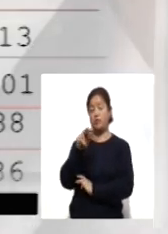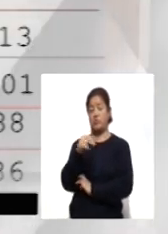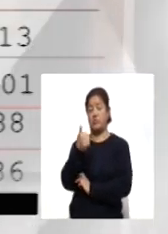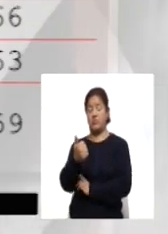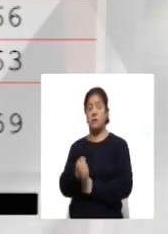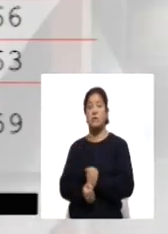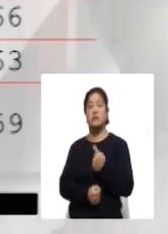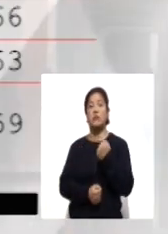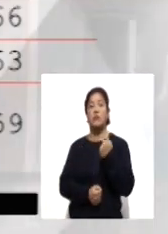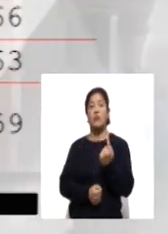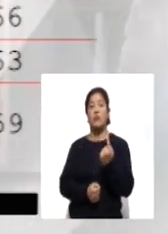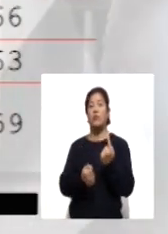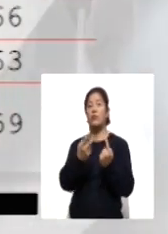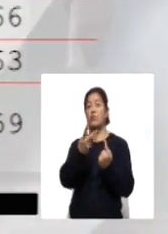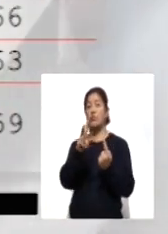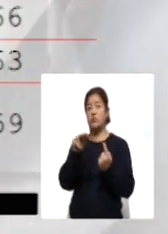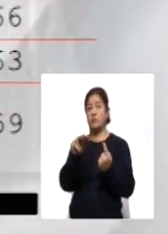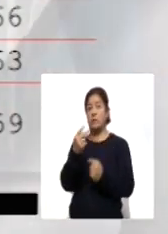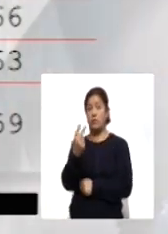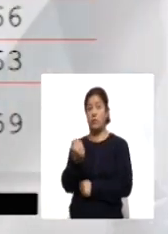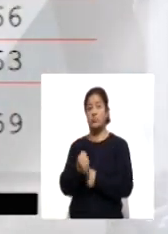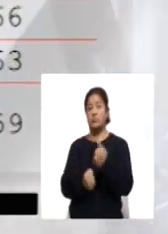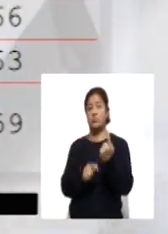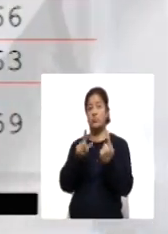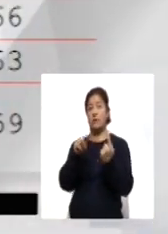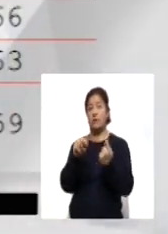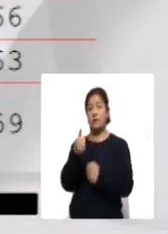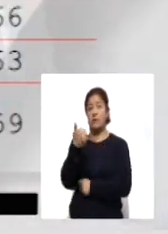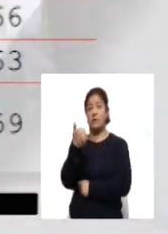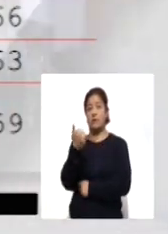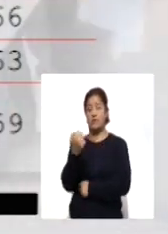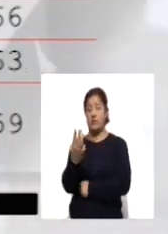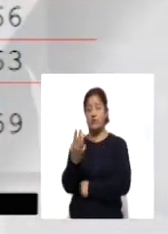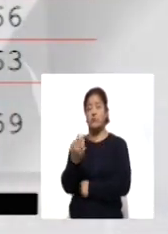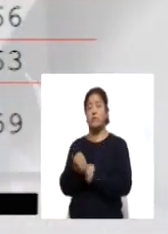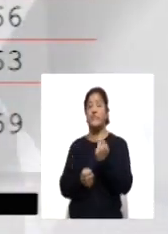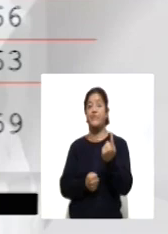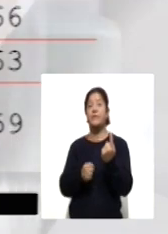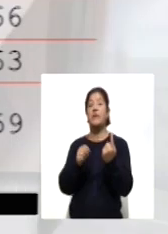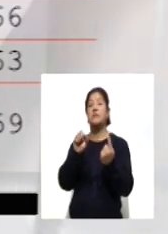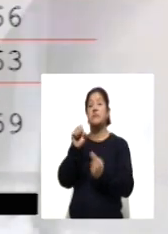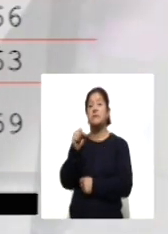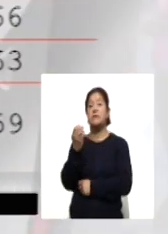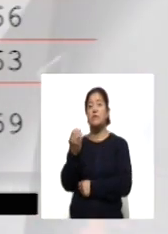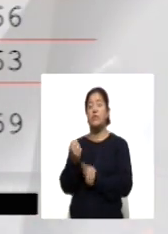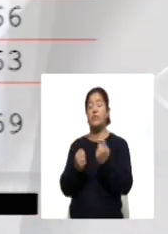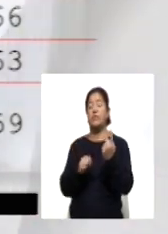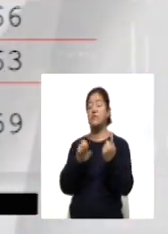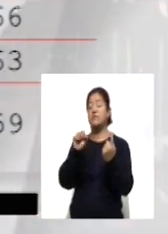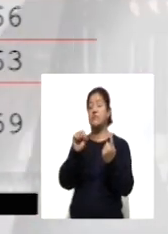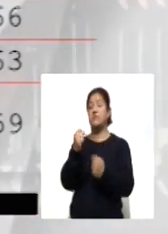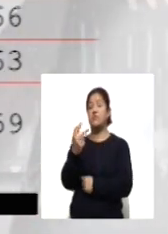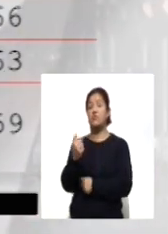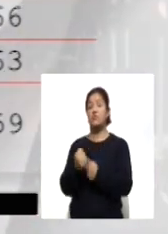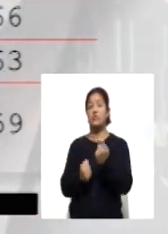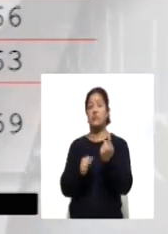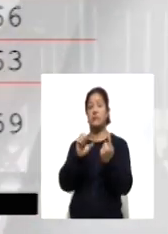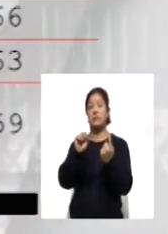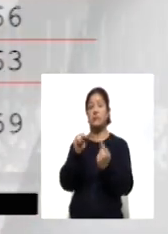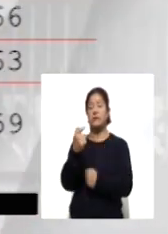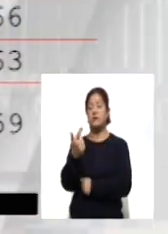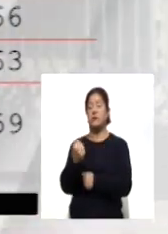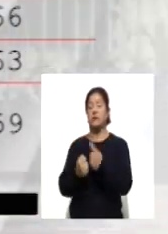86. Tetlatlauca 82, Terrenate 73, Nanacamilpa 69, Ayometla 68,